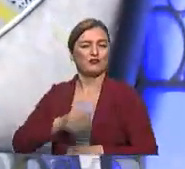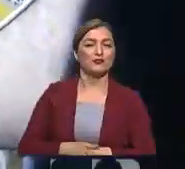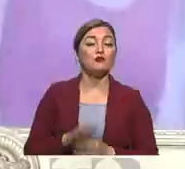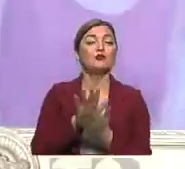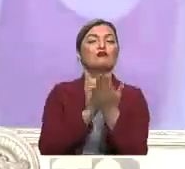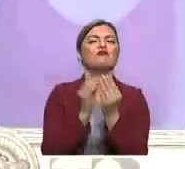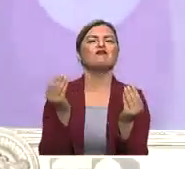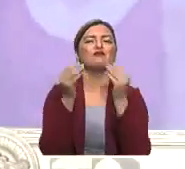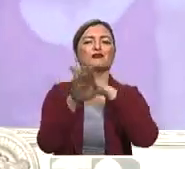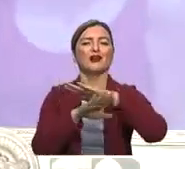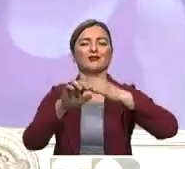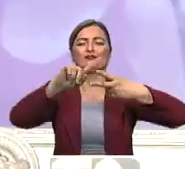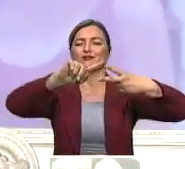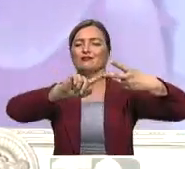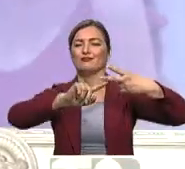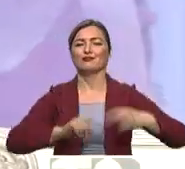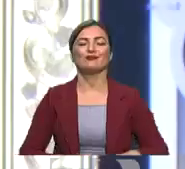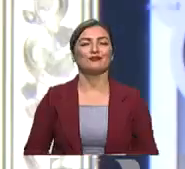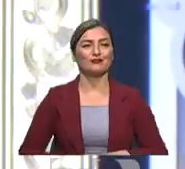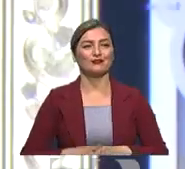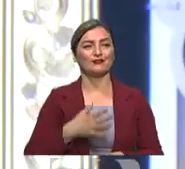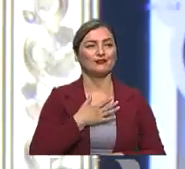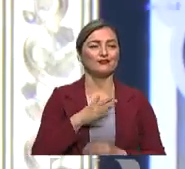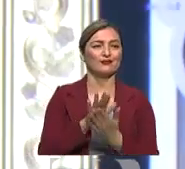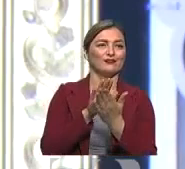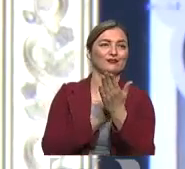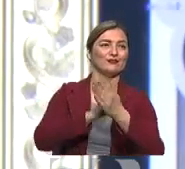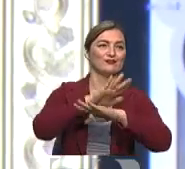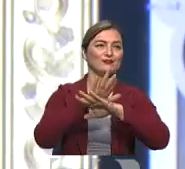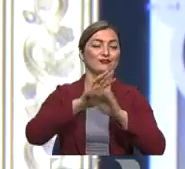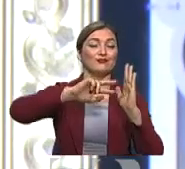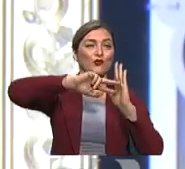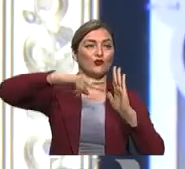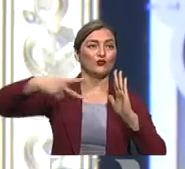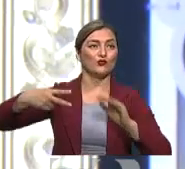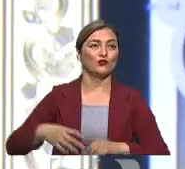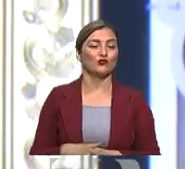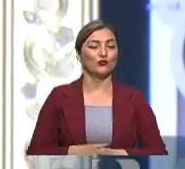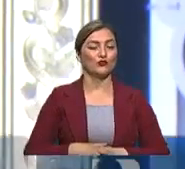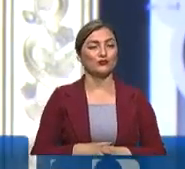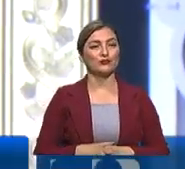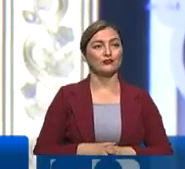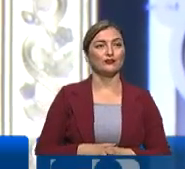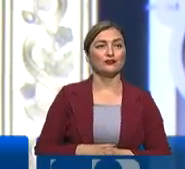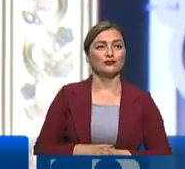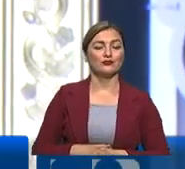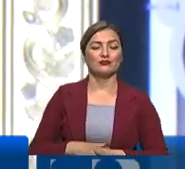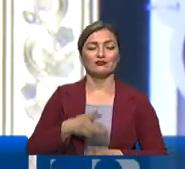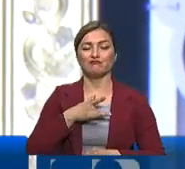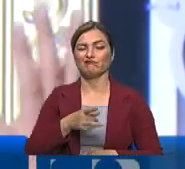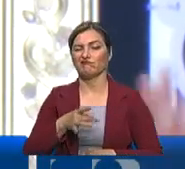jóvenes están basados en estos dos ejes. Mi proyecto tiene que ver mucho con la tecnología. En realidad, me duele